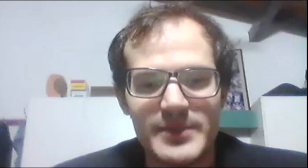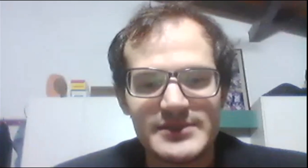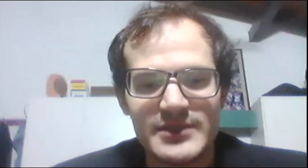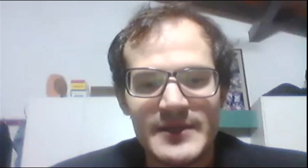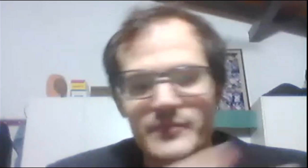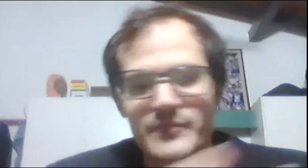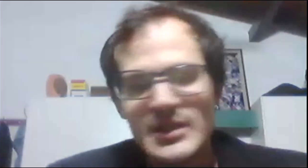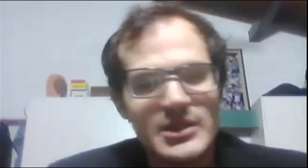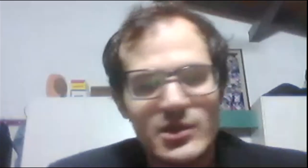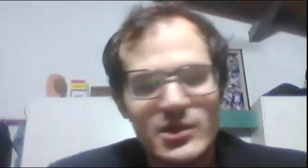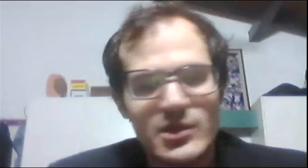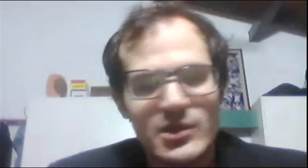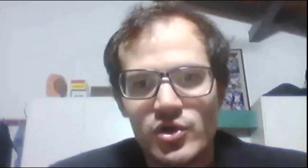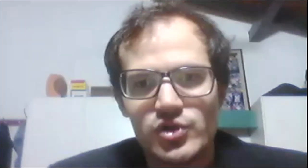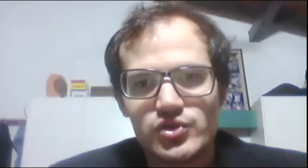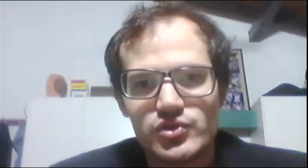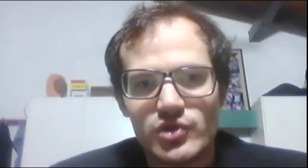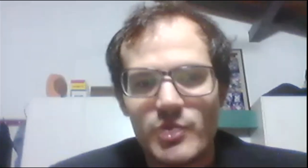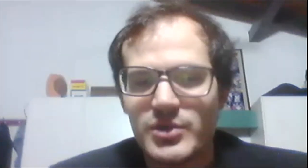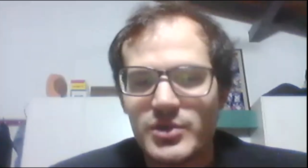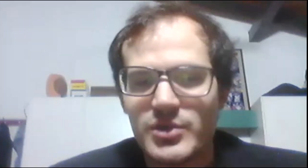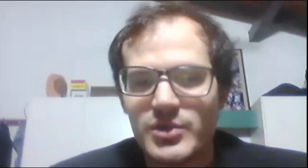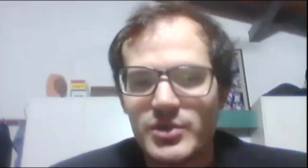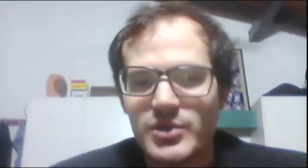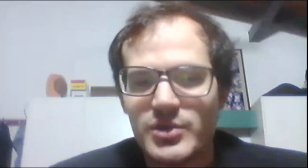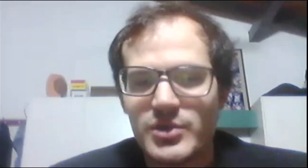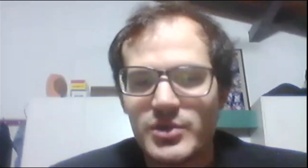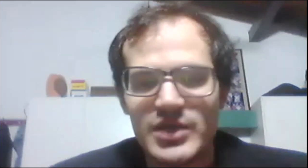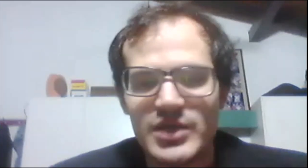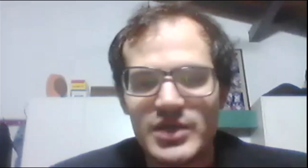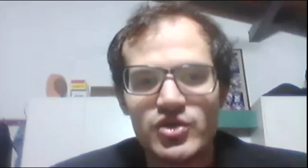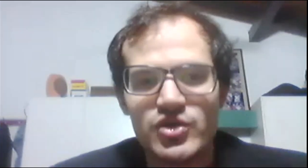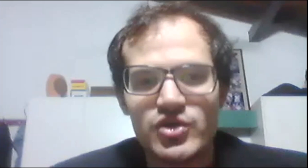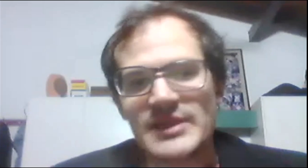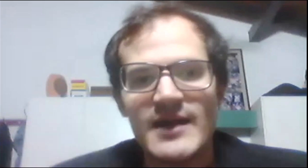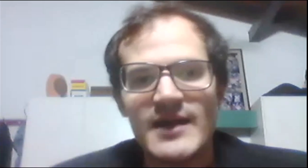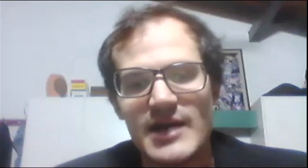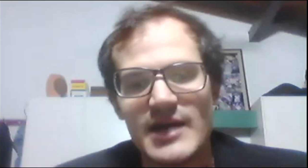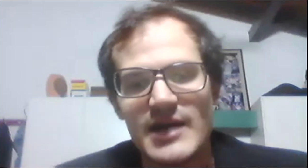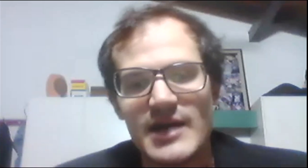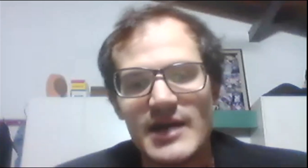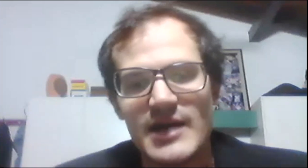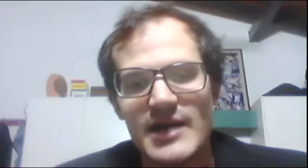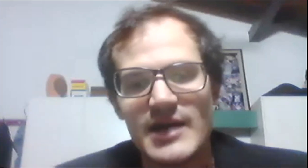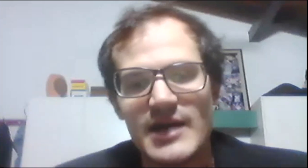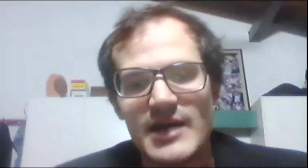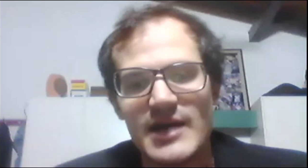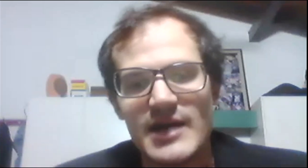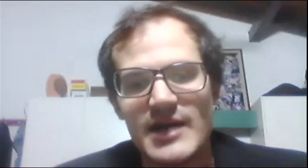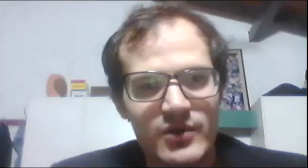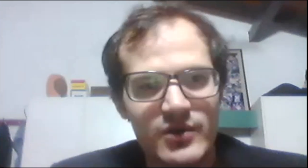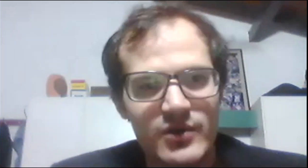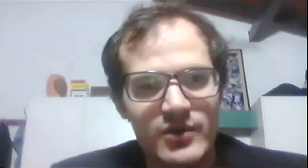a las tropas y los porteños no mandaban las armas, decían mándenos